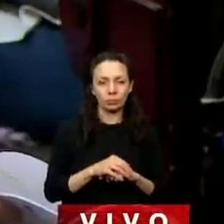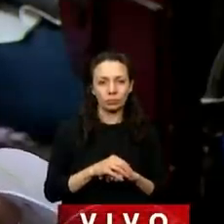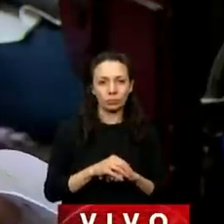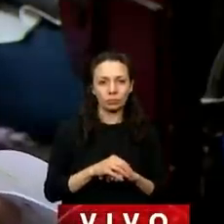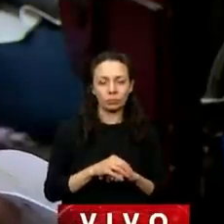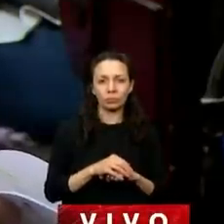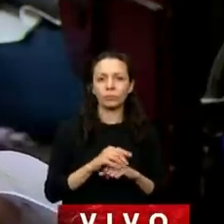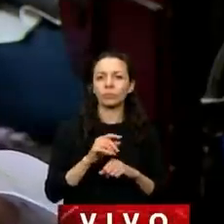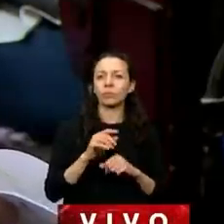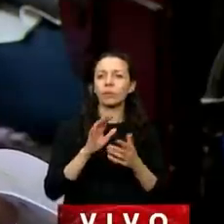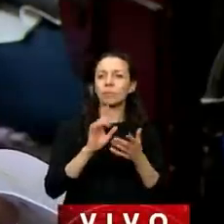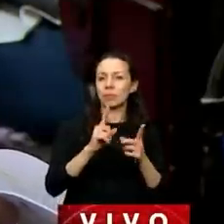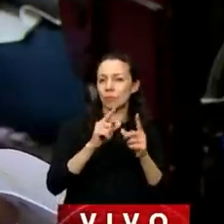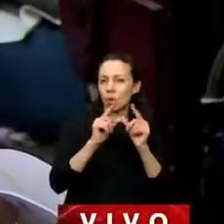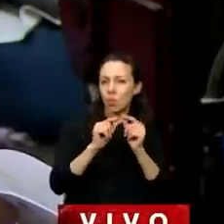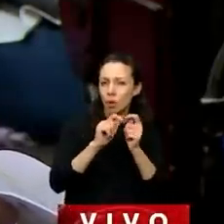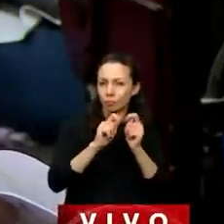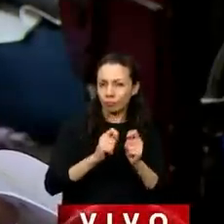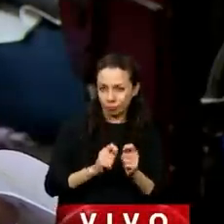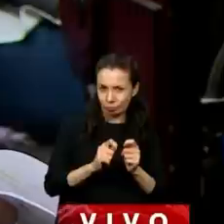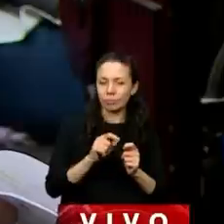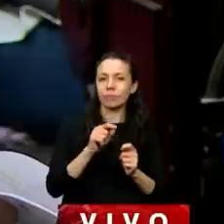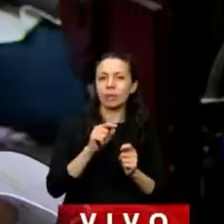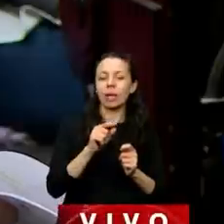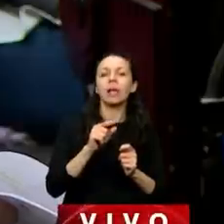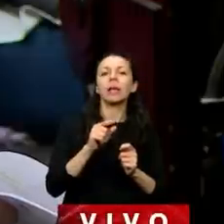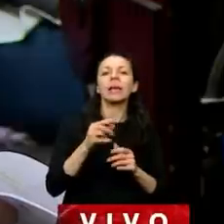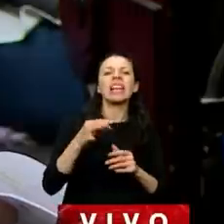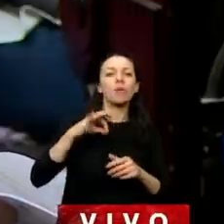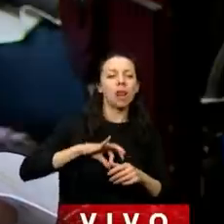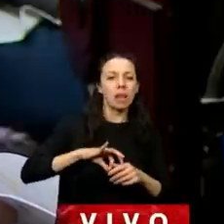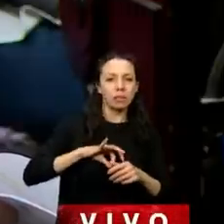la renumeración. Y en lugar de